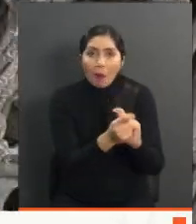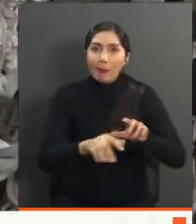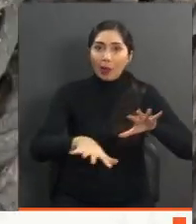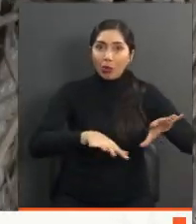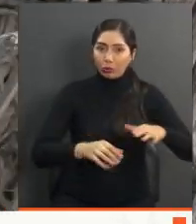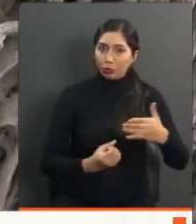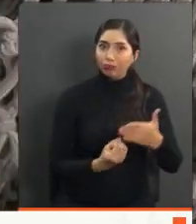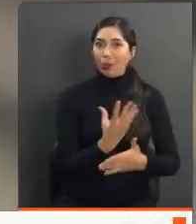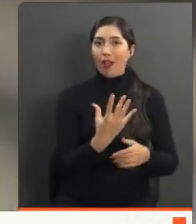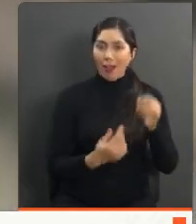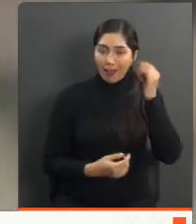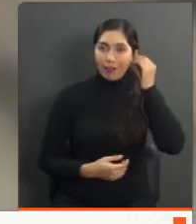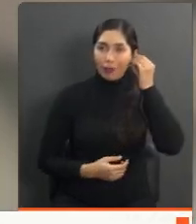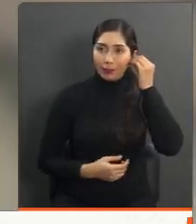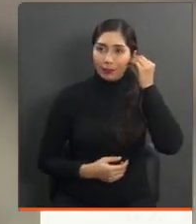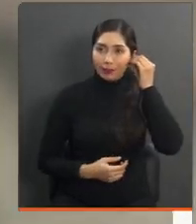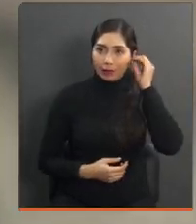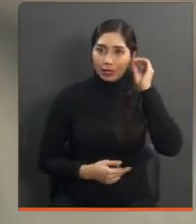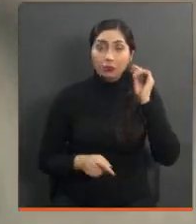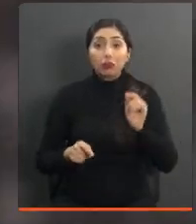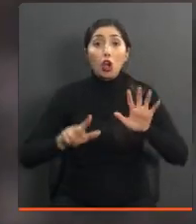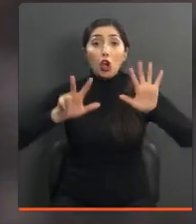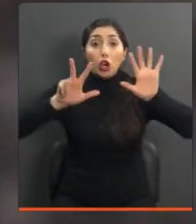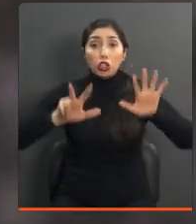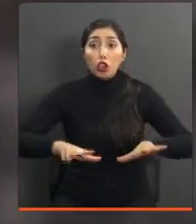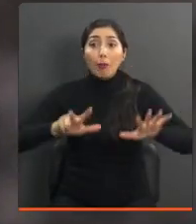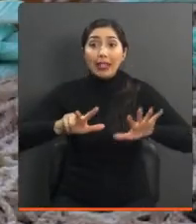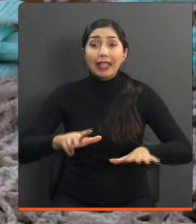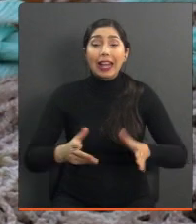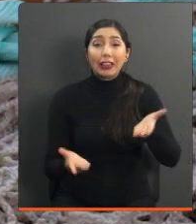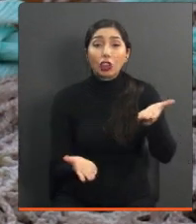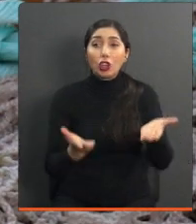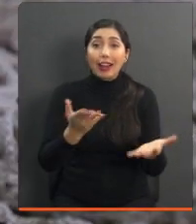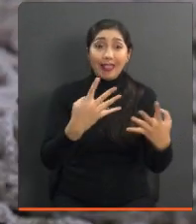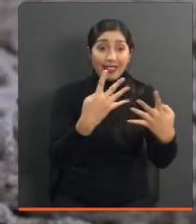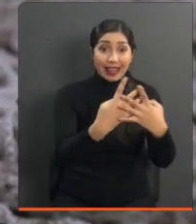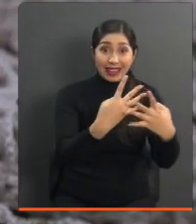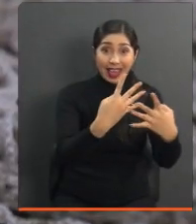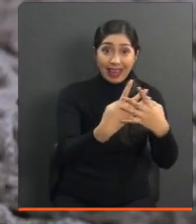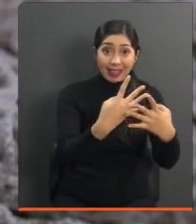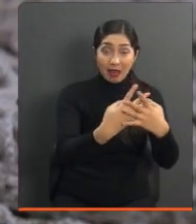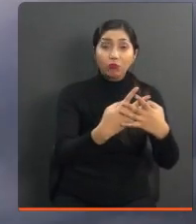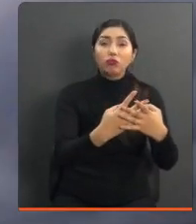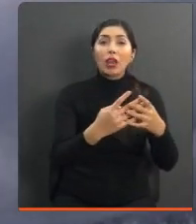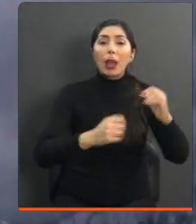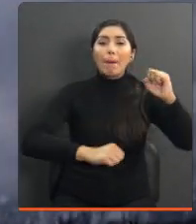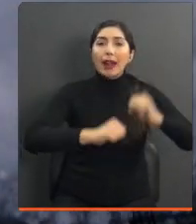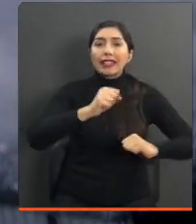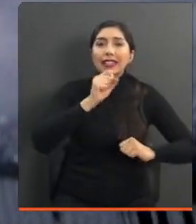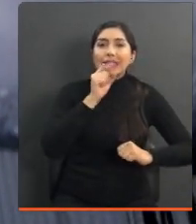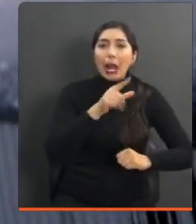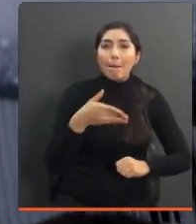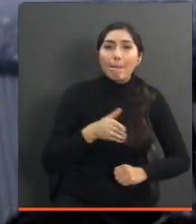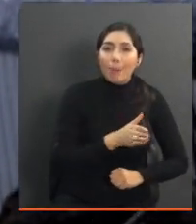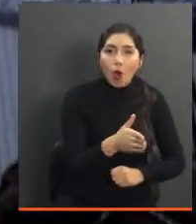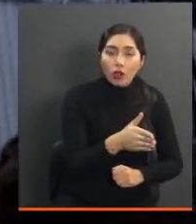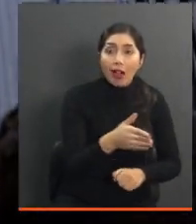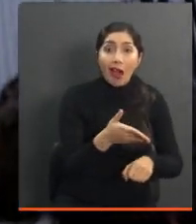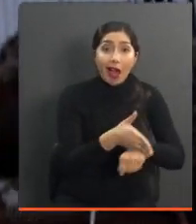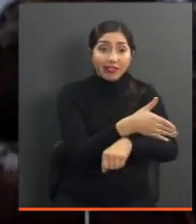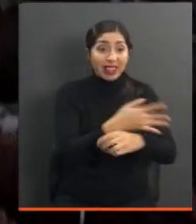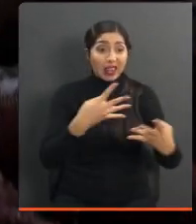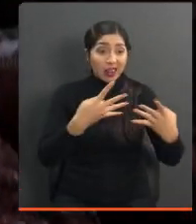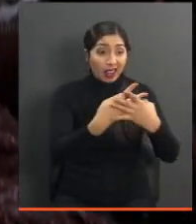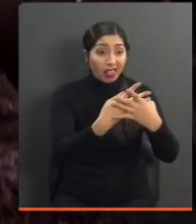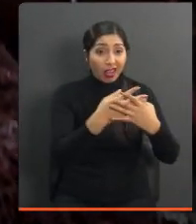proyecta que se reciclen 8000 toneladas de redes provenientes de la salmonicultura redes que antes habían terminado en un